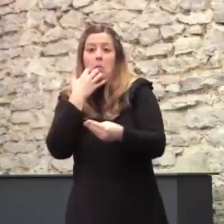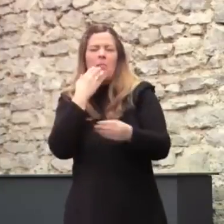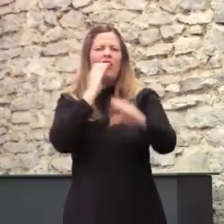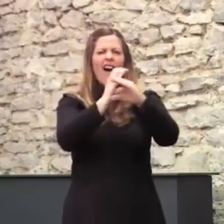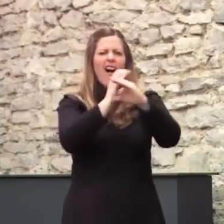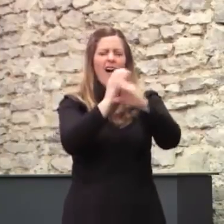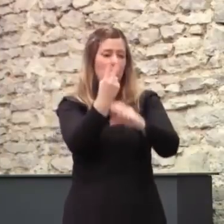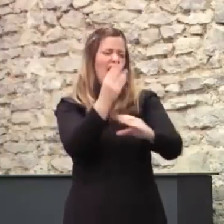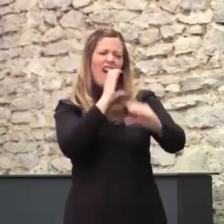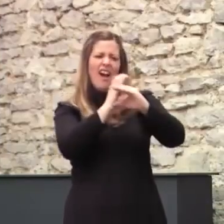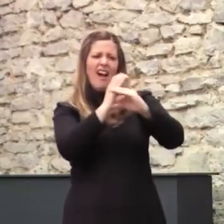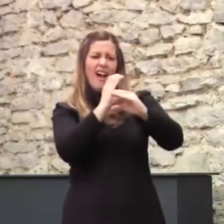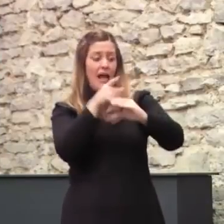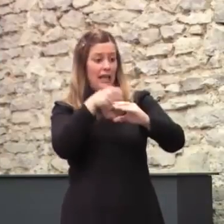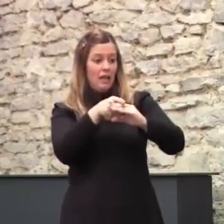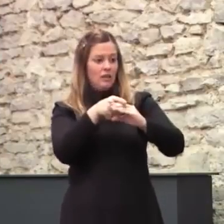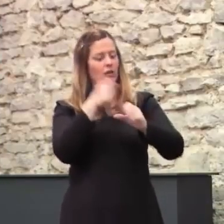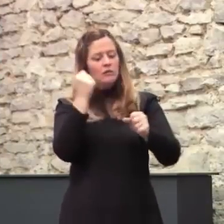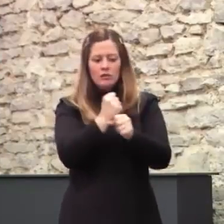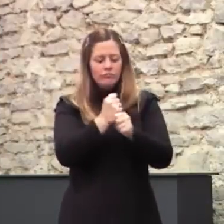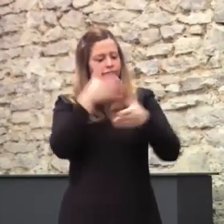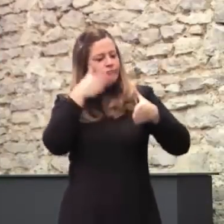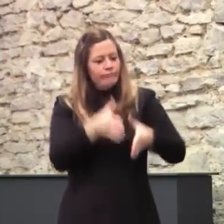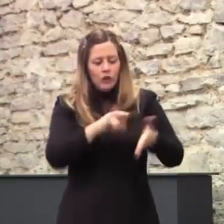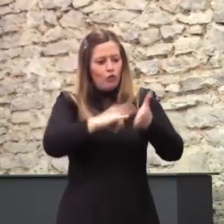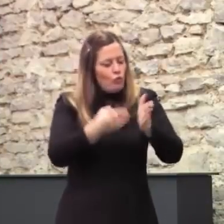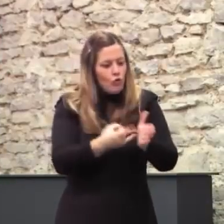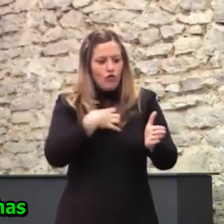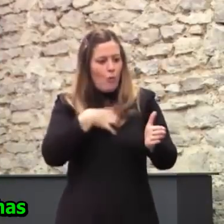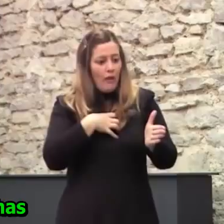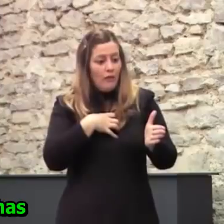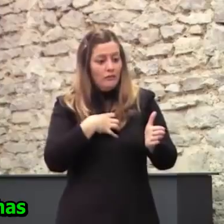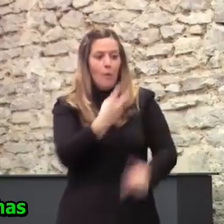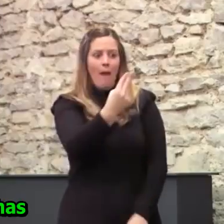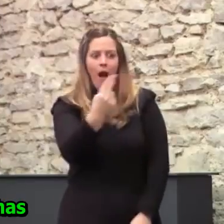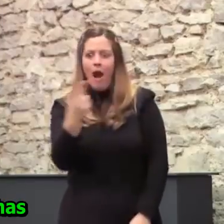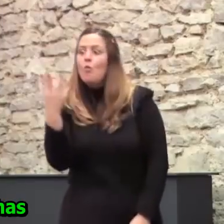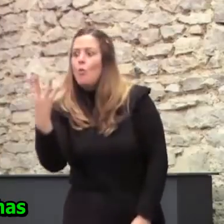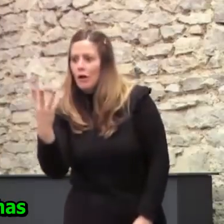pareja y no trabajas eso, ¿cómo vas a relacionarte con cuatro parejas, no? Es decir,